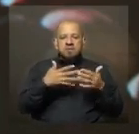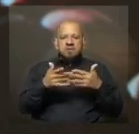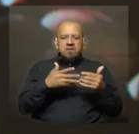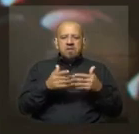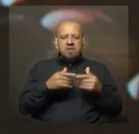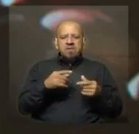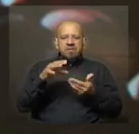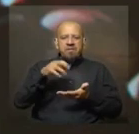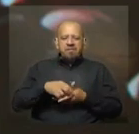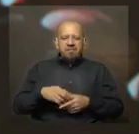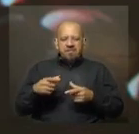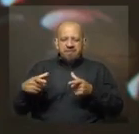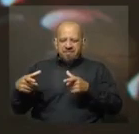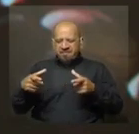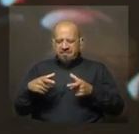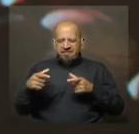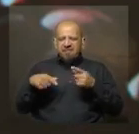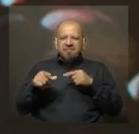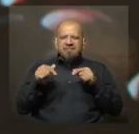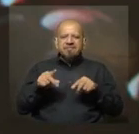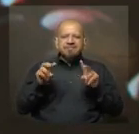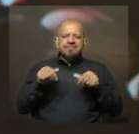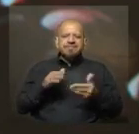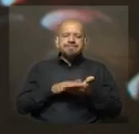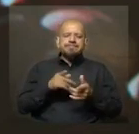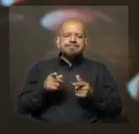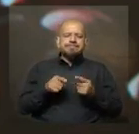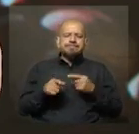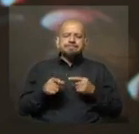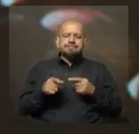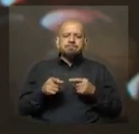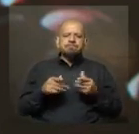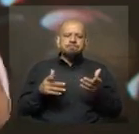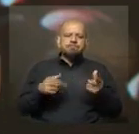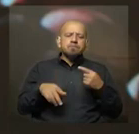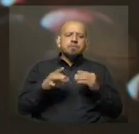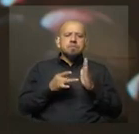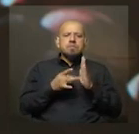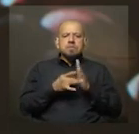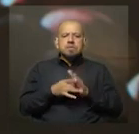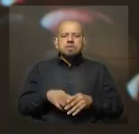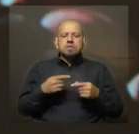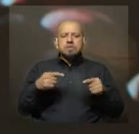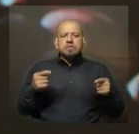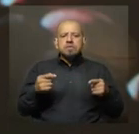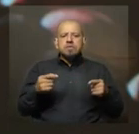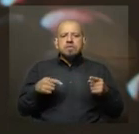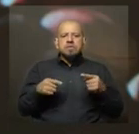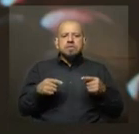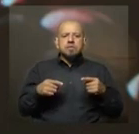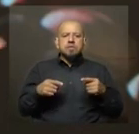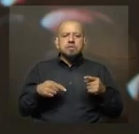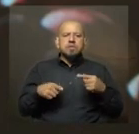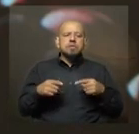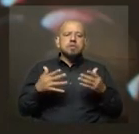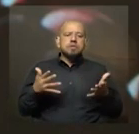puesto, del súper, de frutas y verduras, por esta cuestión de que iban a estar con buena calidad, hacer productos de estación. Y